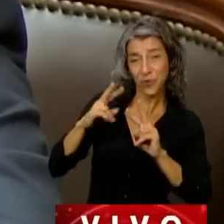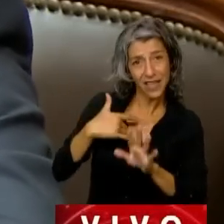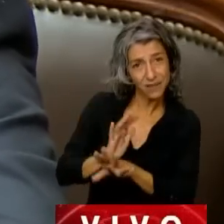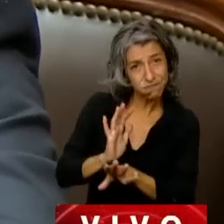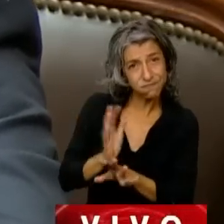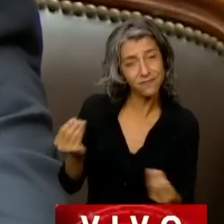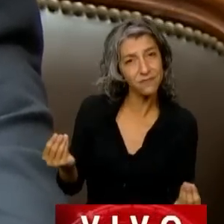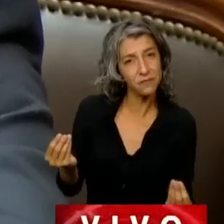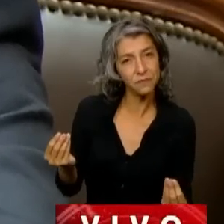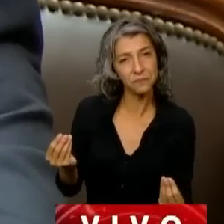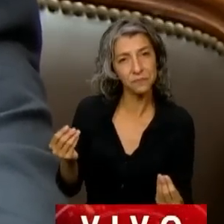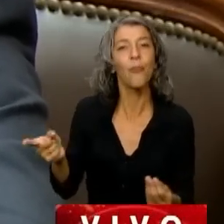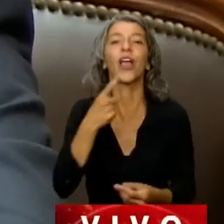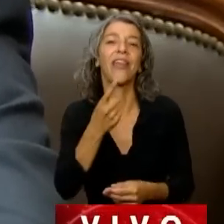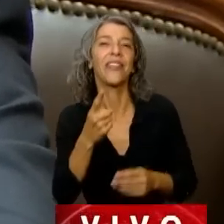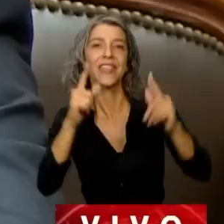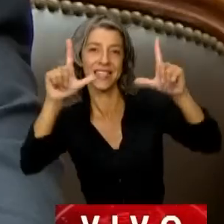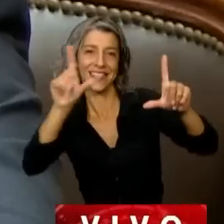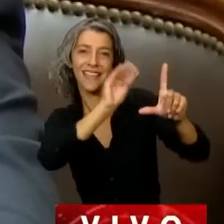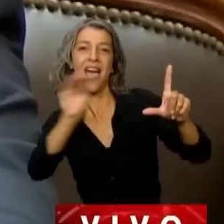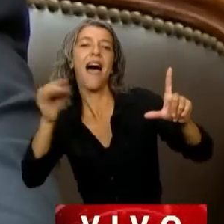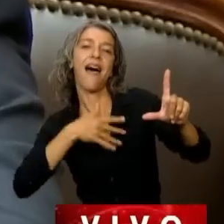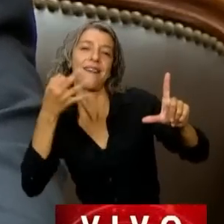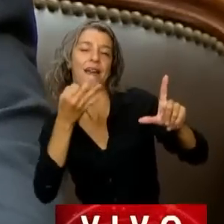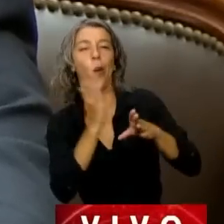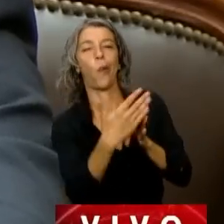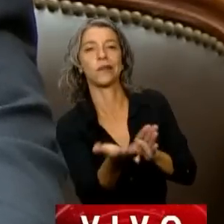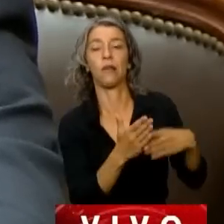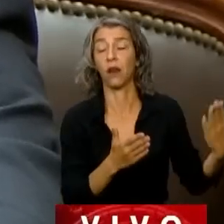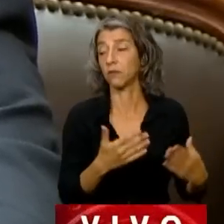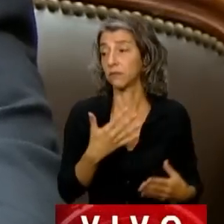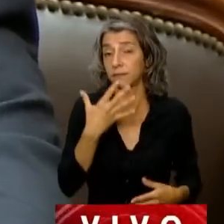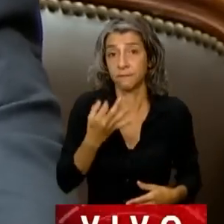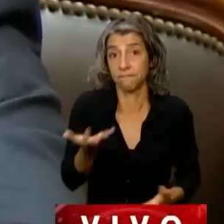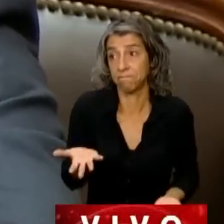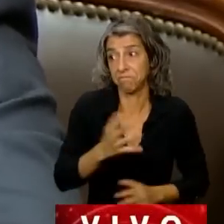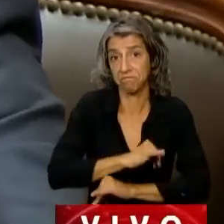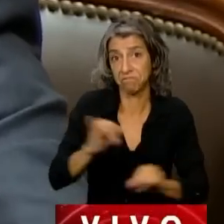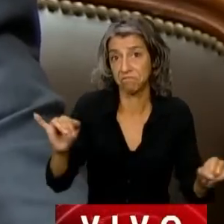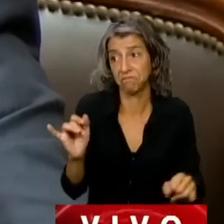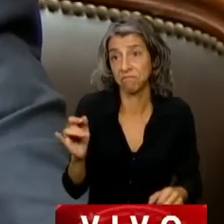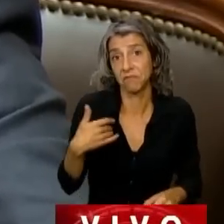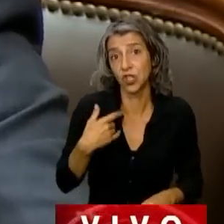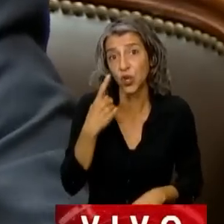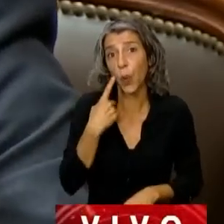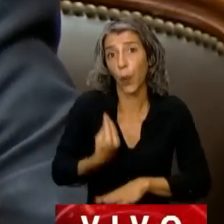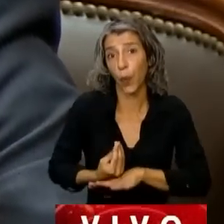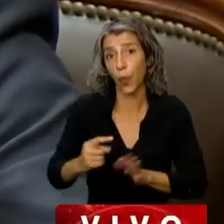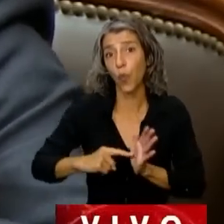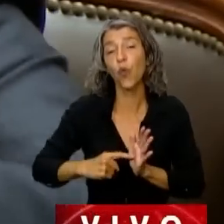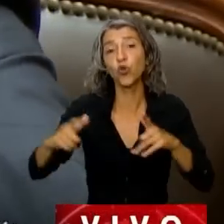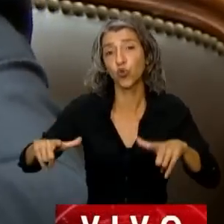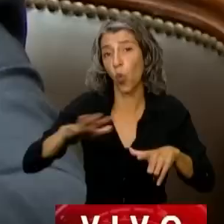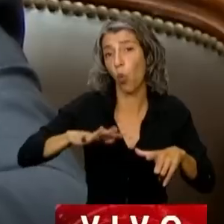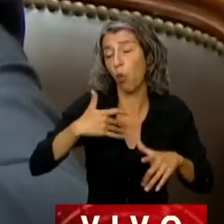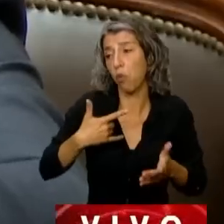decirles que todo el mundo sabe dónde vivo, es un lugar muy conocido de la Ciudad de Buenos Aires.